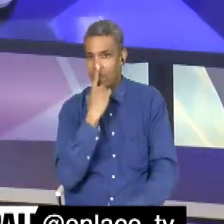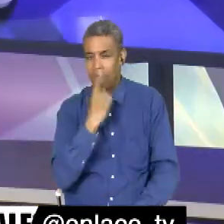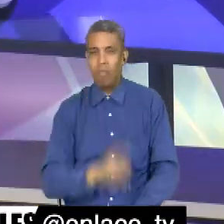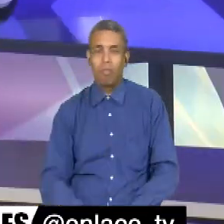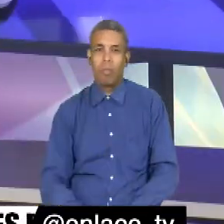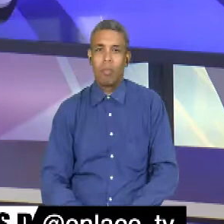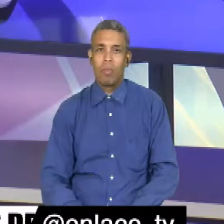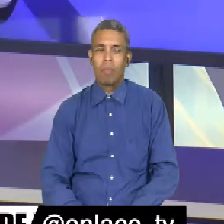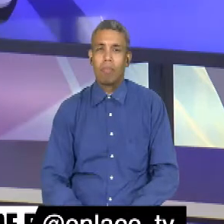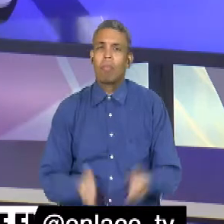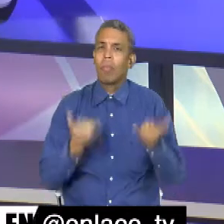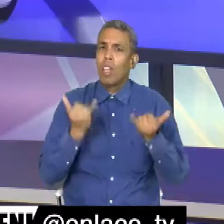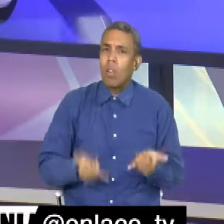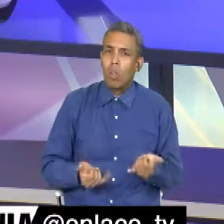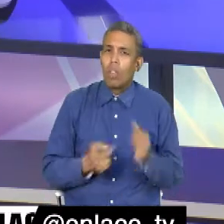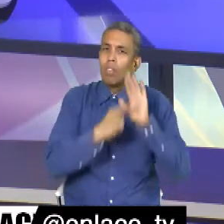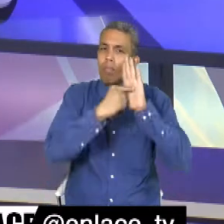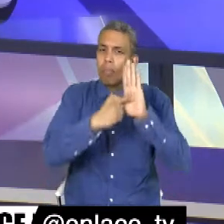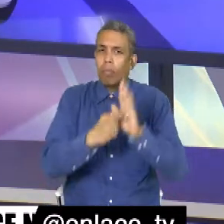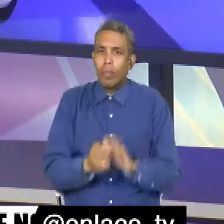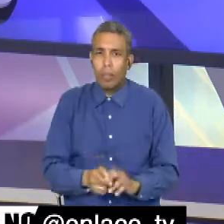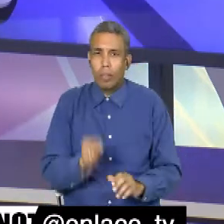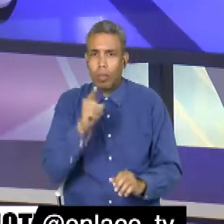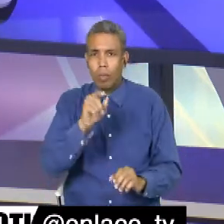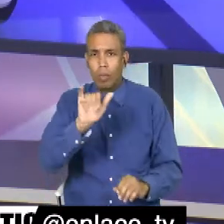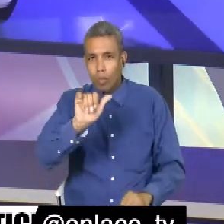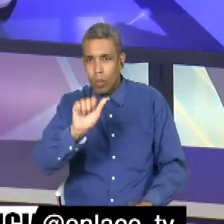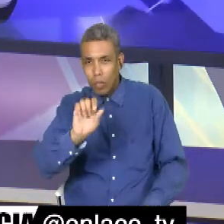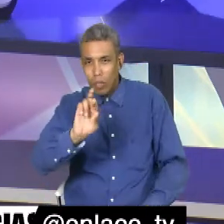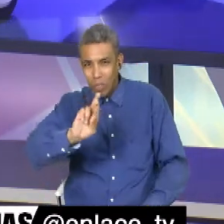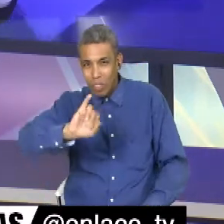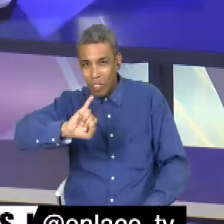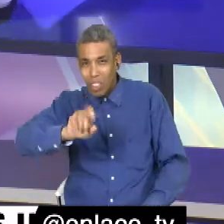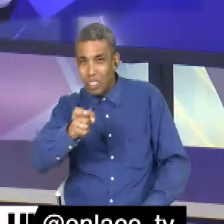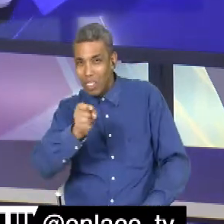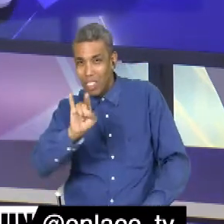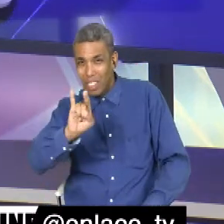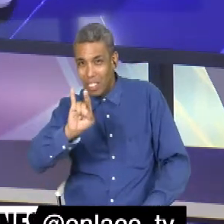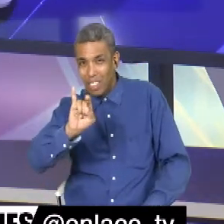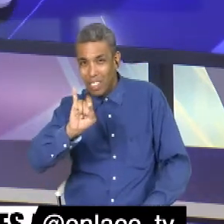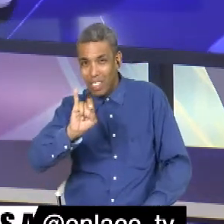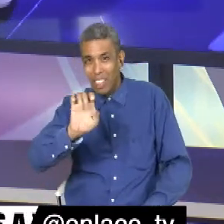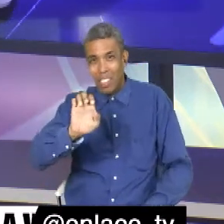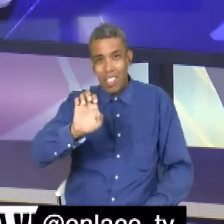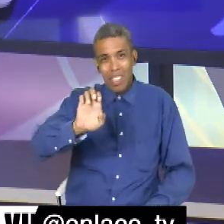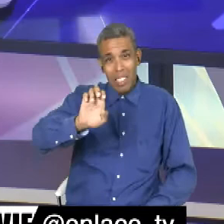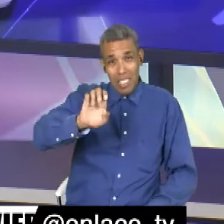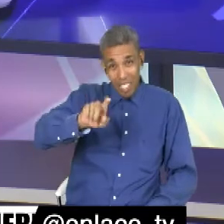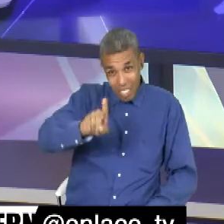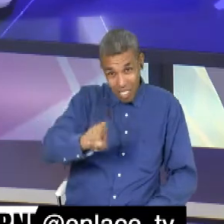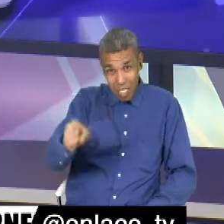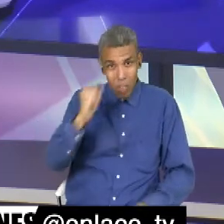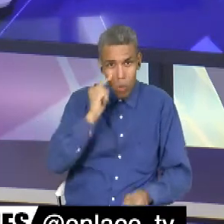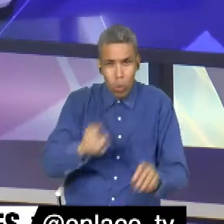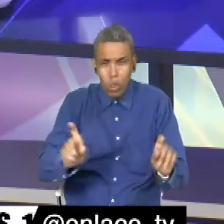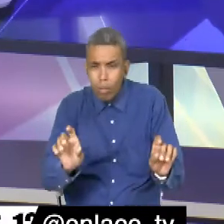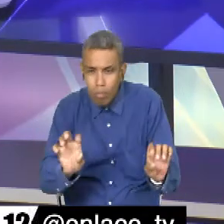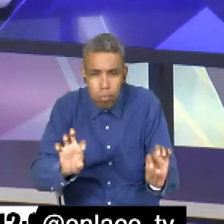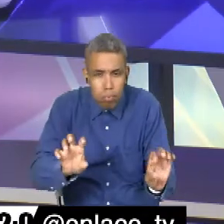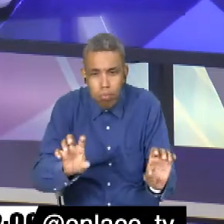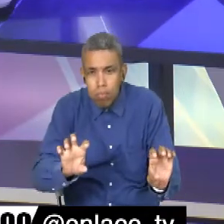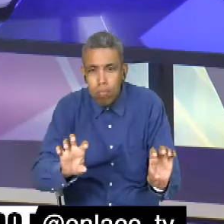Y ahora conozca cuáles fueron las canciones más solicitadas por los barranqueños a través de la frecuencia 102.7 FM de Yariguí es